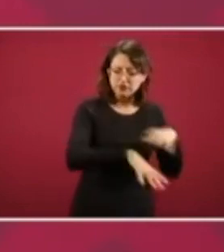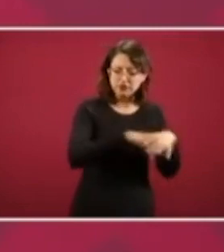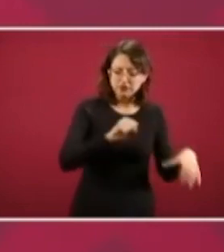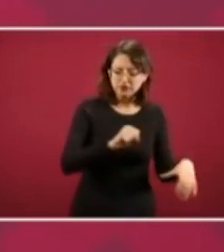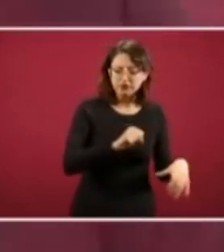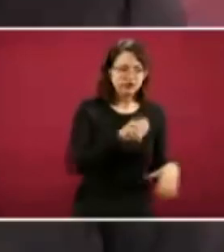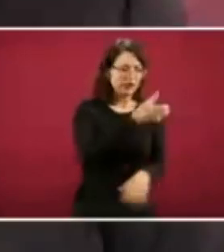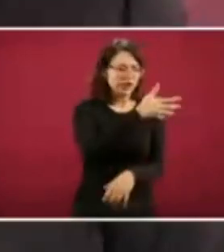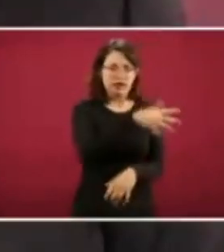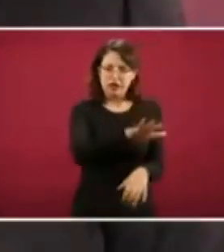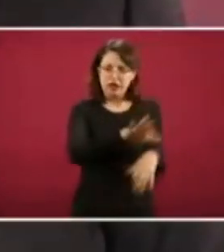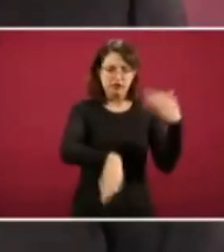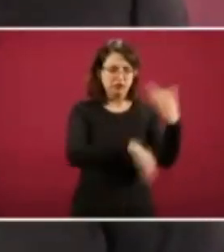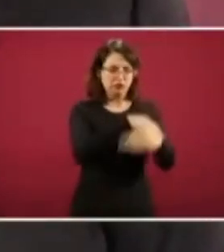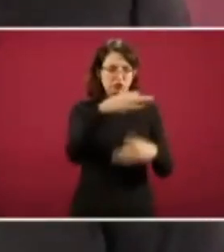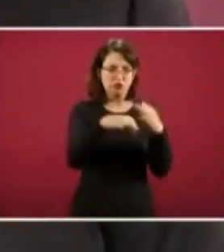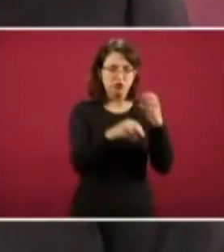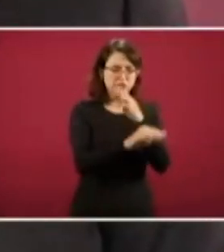en general,